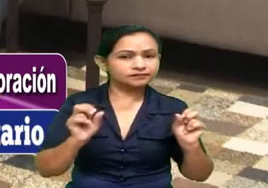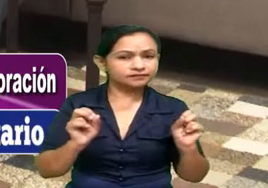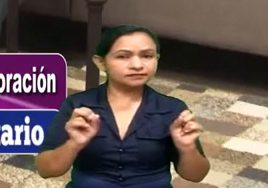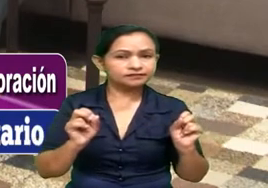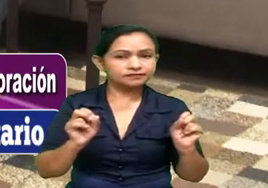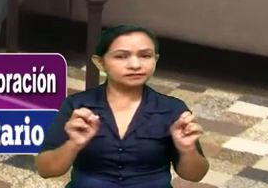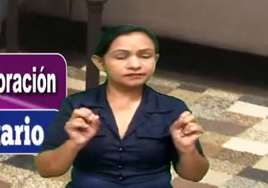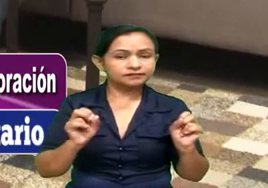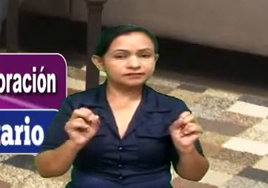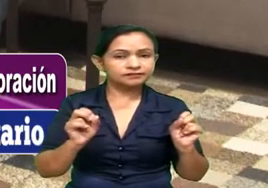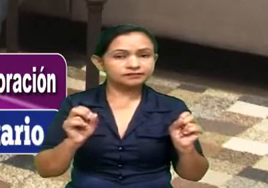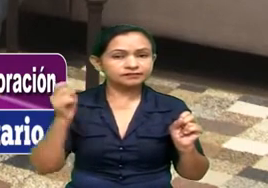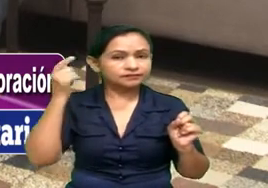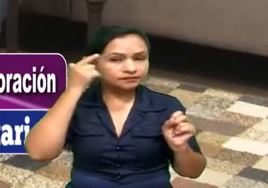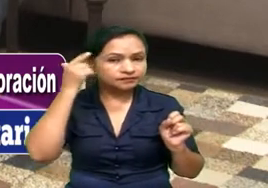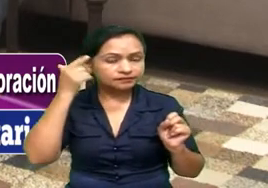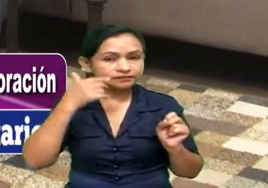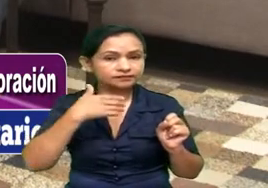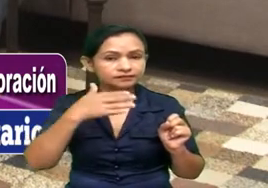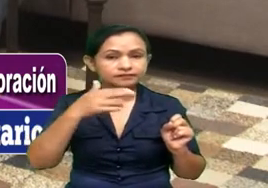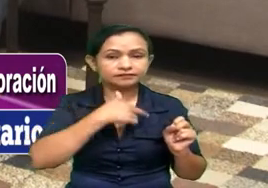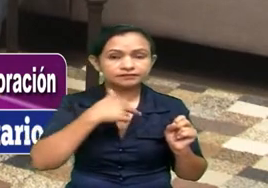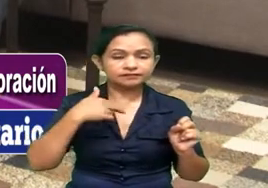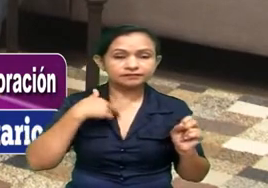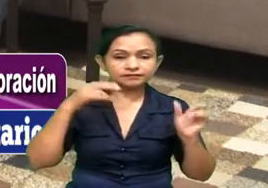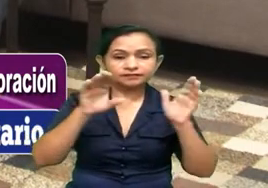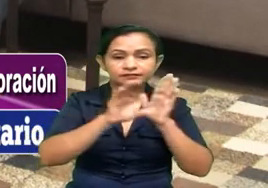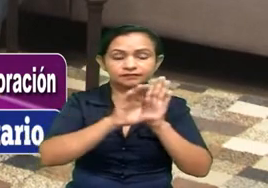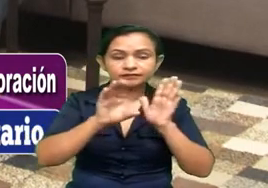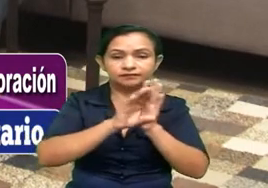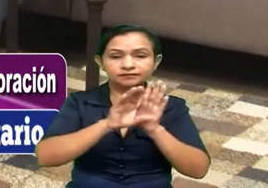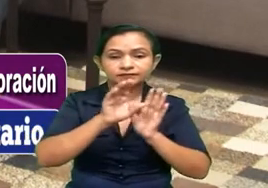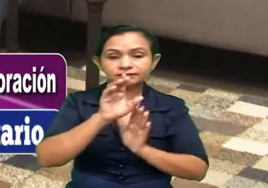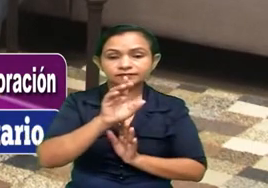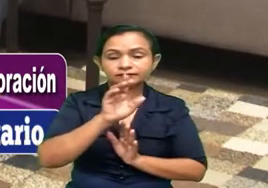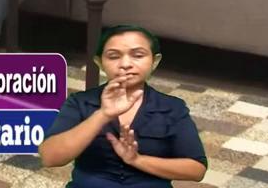cuando consideramos esto que decía usted? En la Constitución Política de